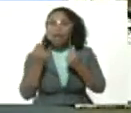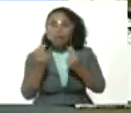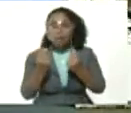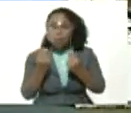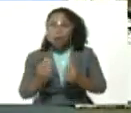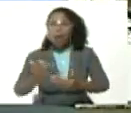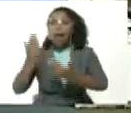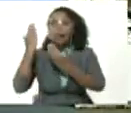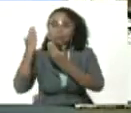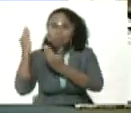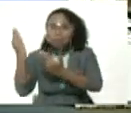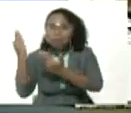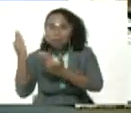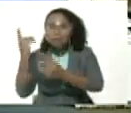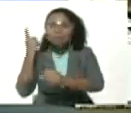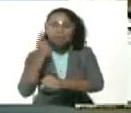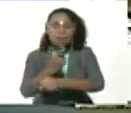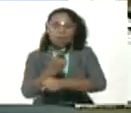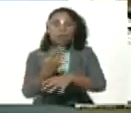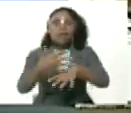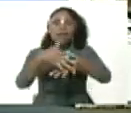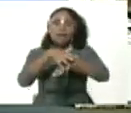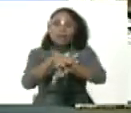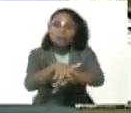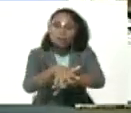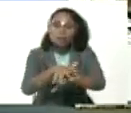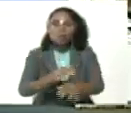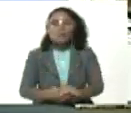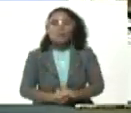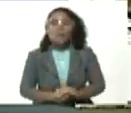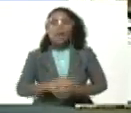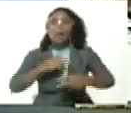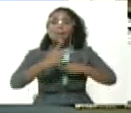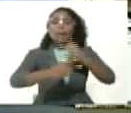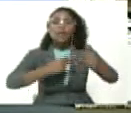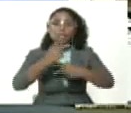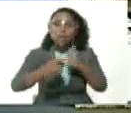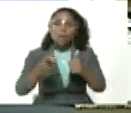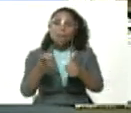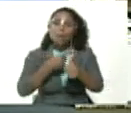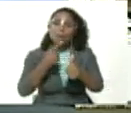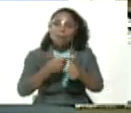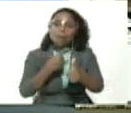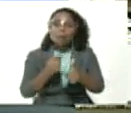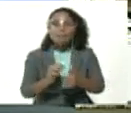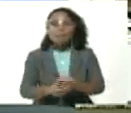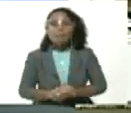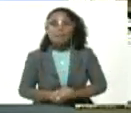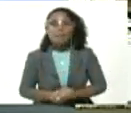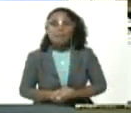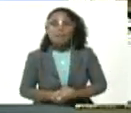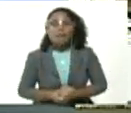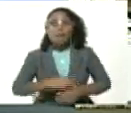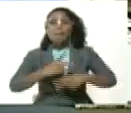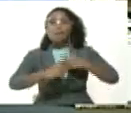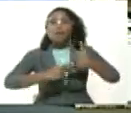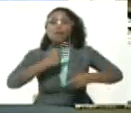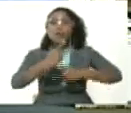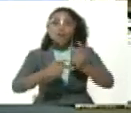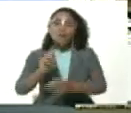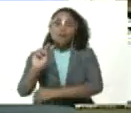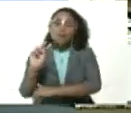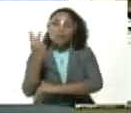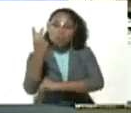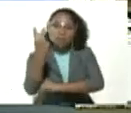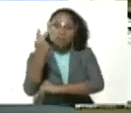Esa es la economía que hay que integrar, la producción primaria, la producción